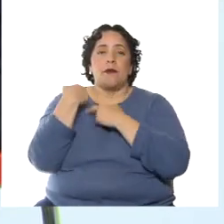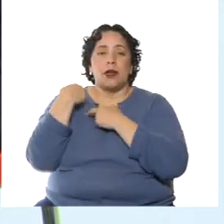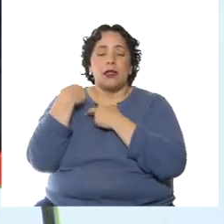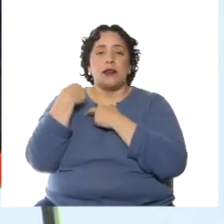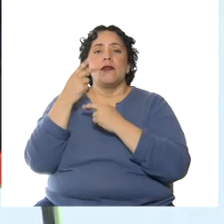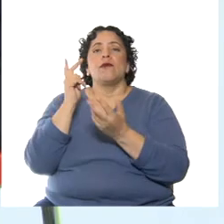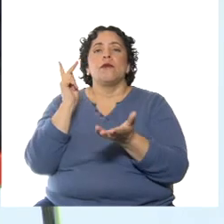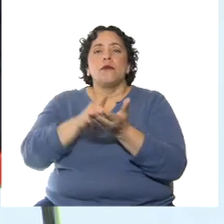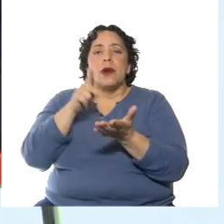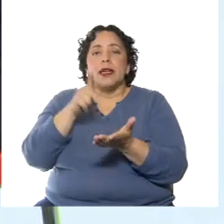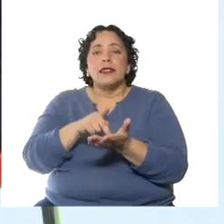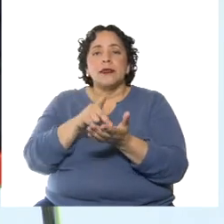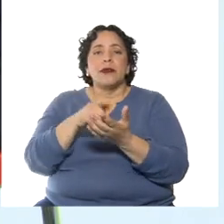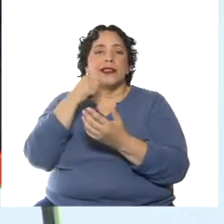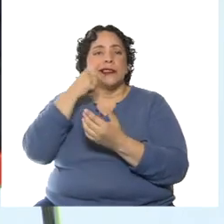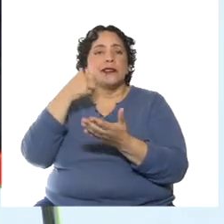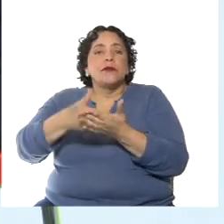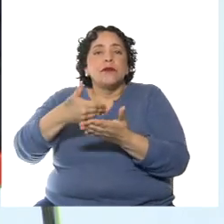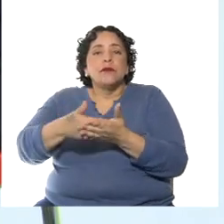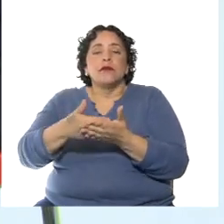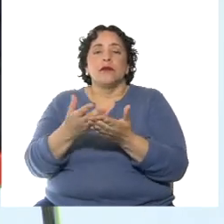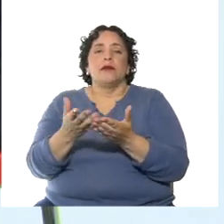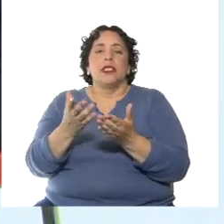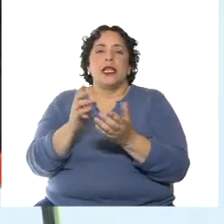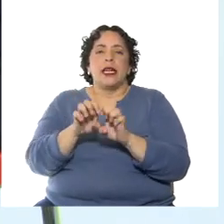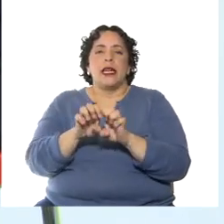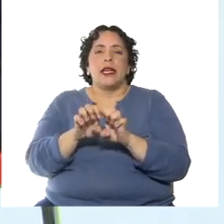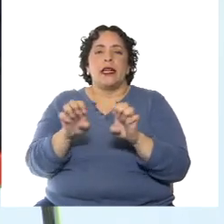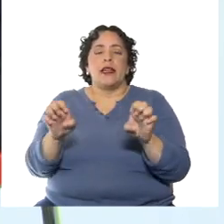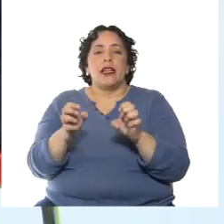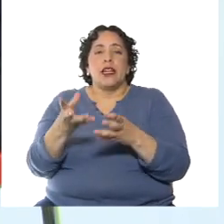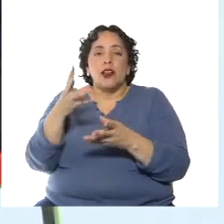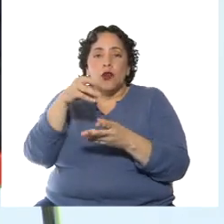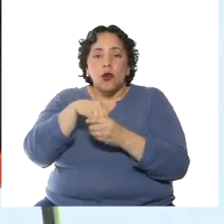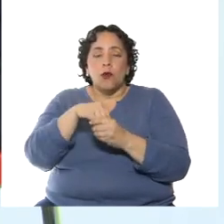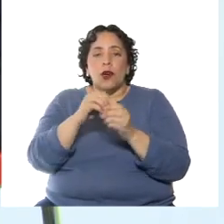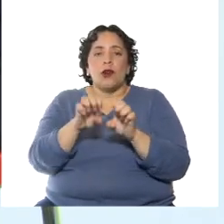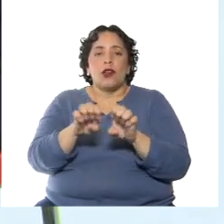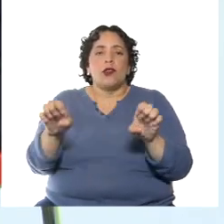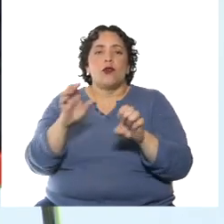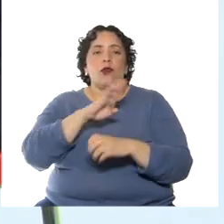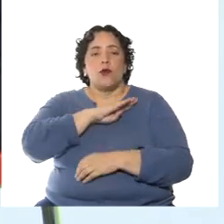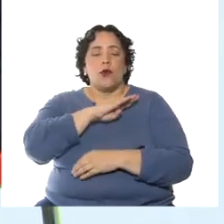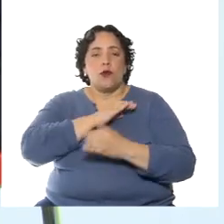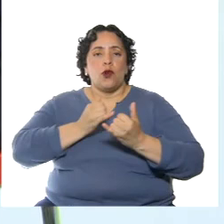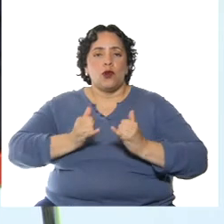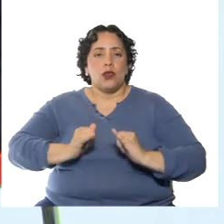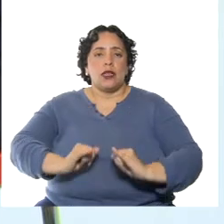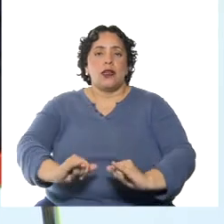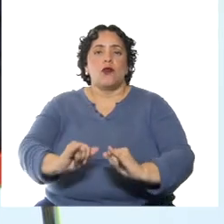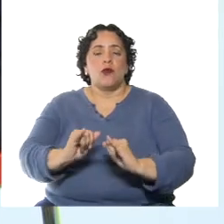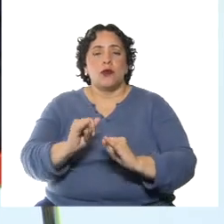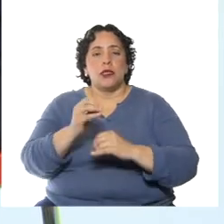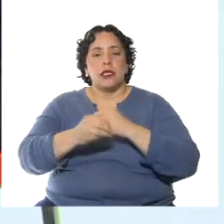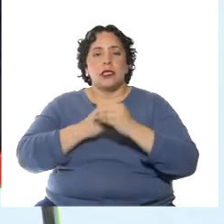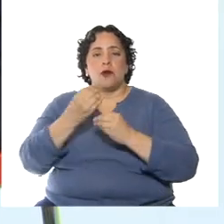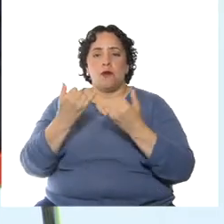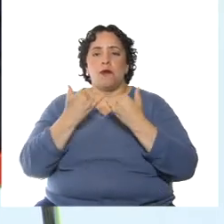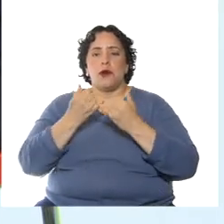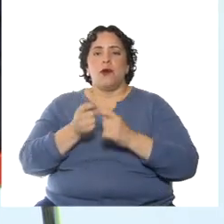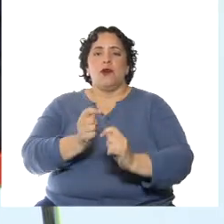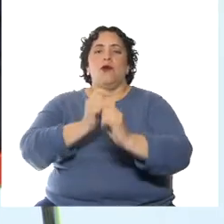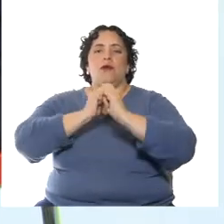fueran actores participativos, incorporados a la educación de sus hijos, se convirtieron en